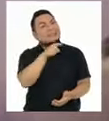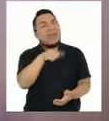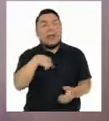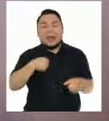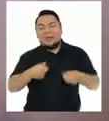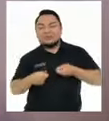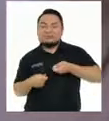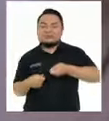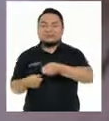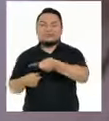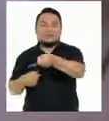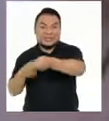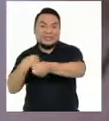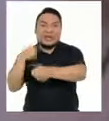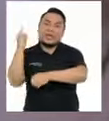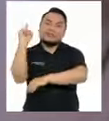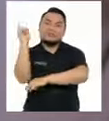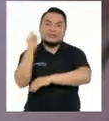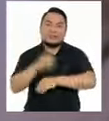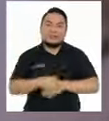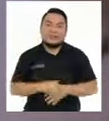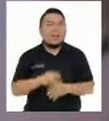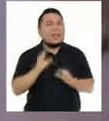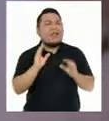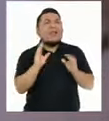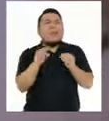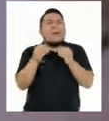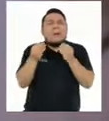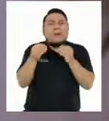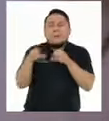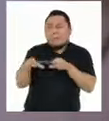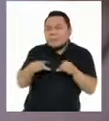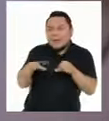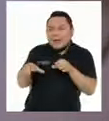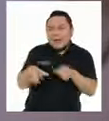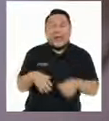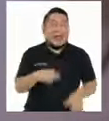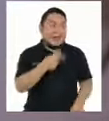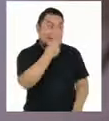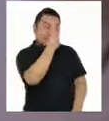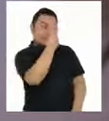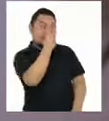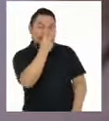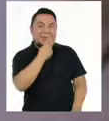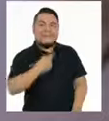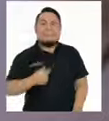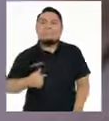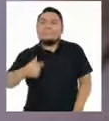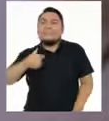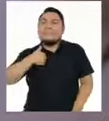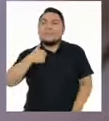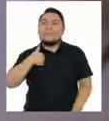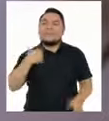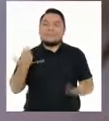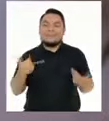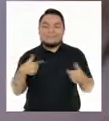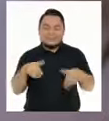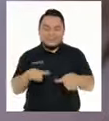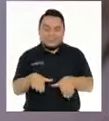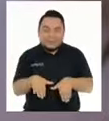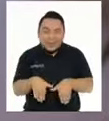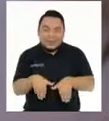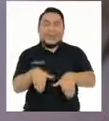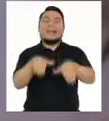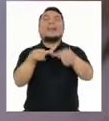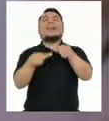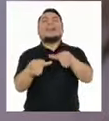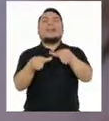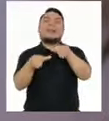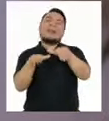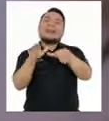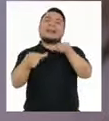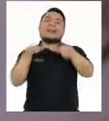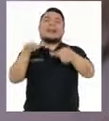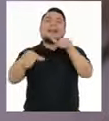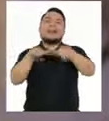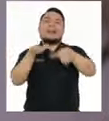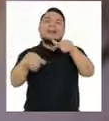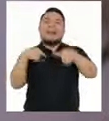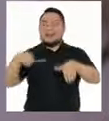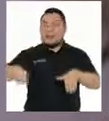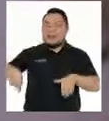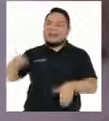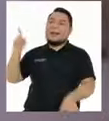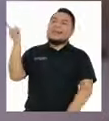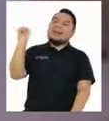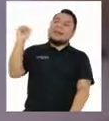haces? Te cuento. Mira, vengo aquí, ¡ay! Me paro en dos patitas sobre Héctor, muevo la